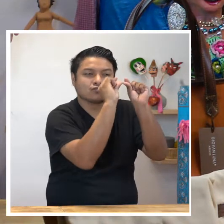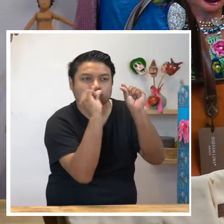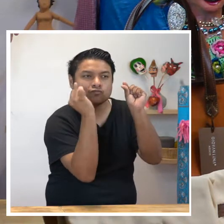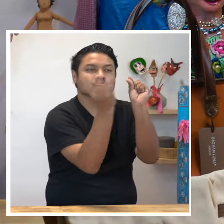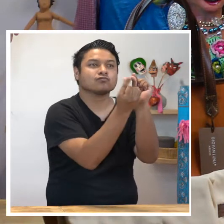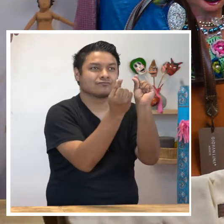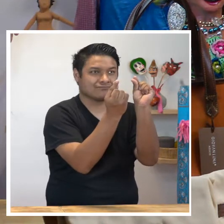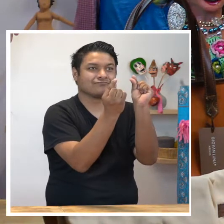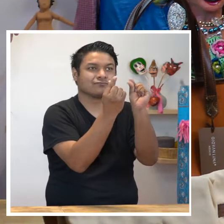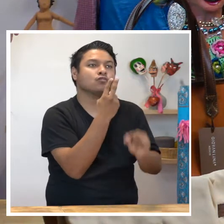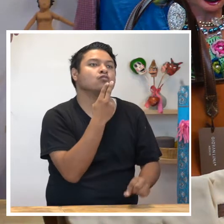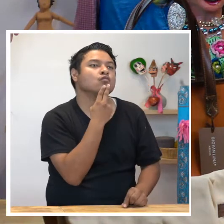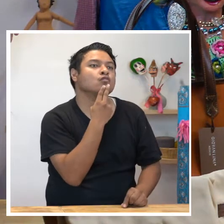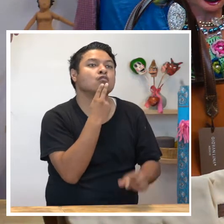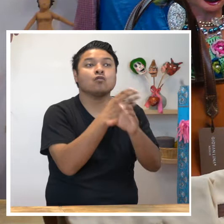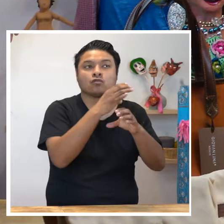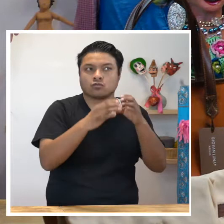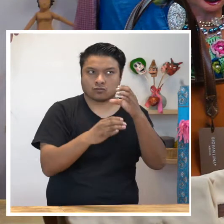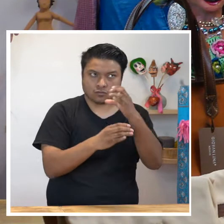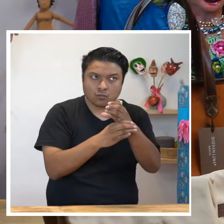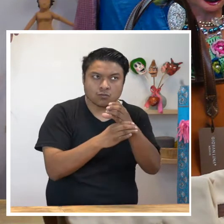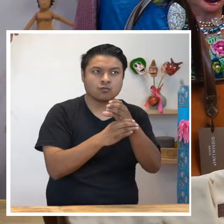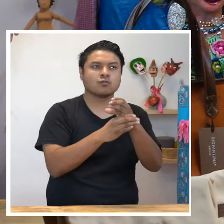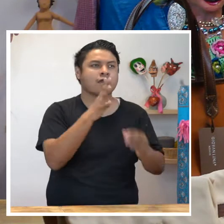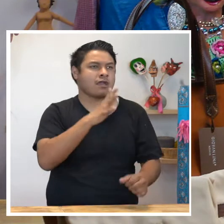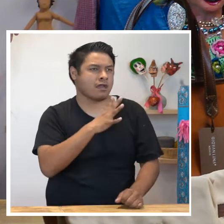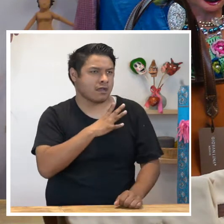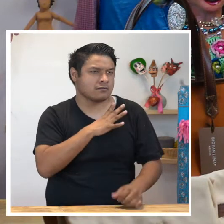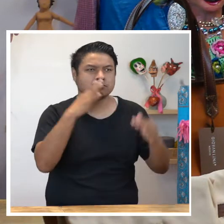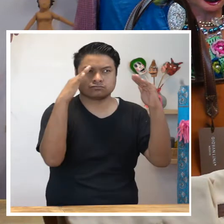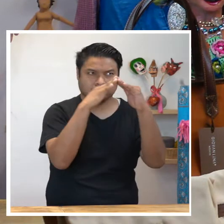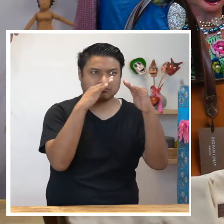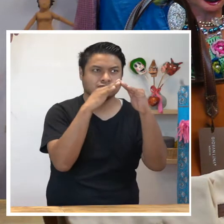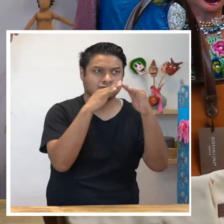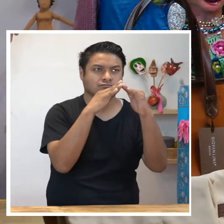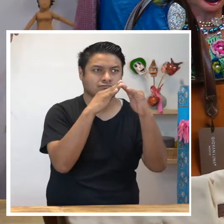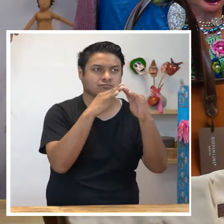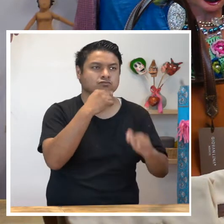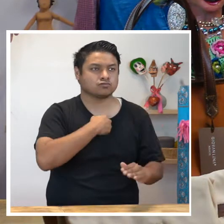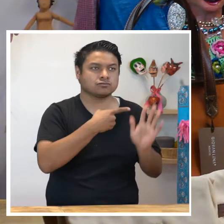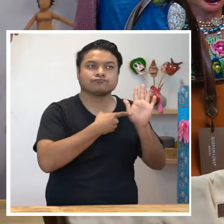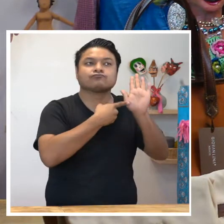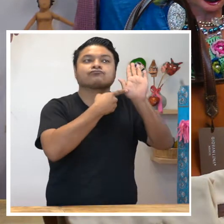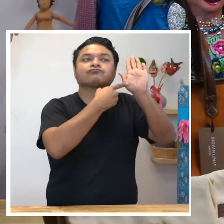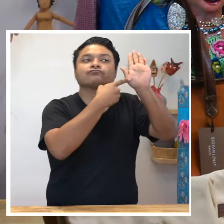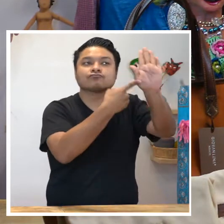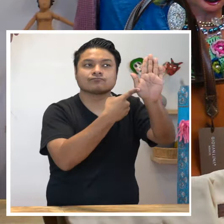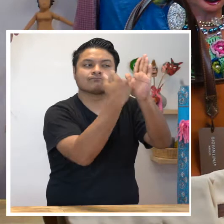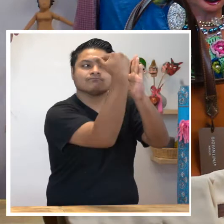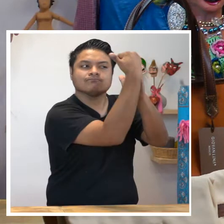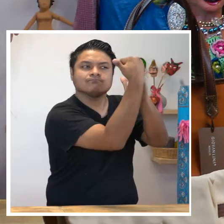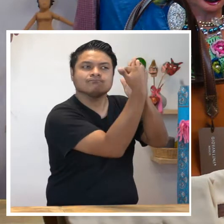algún cajón, alguna puerta, etc. Yo te voy a mostrar paso a paso cómo lo hagas. Bueno, antes que